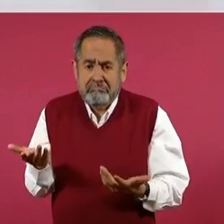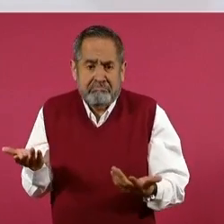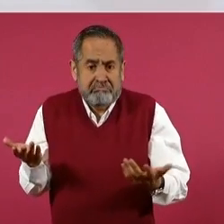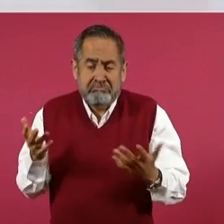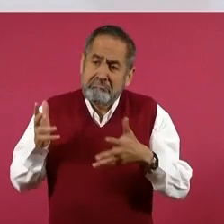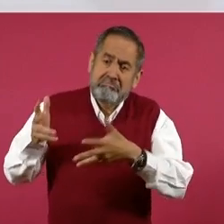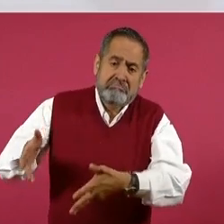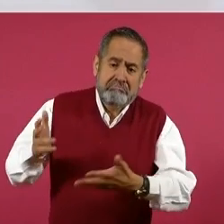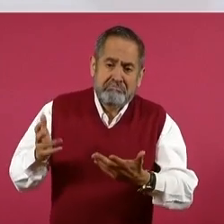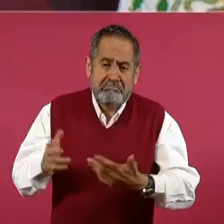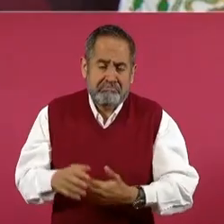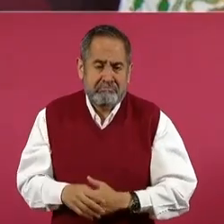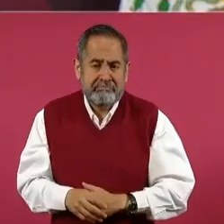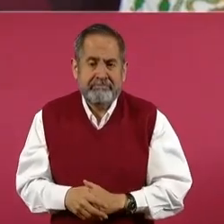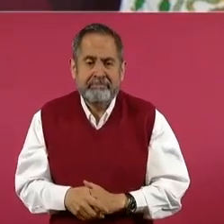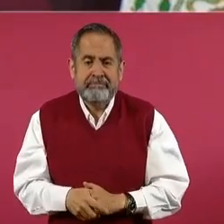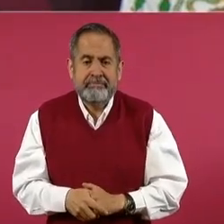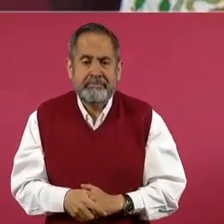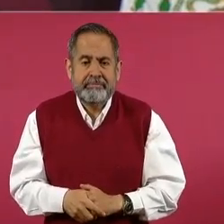y